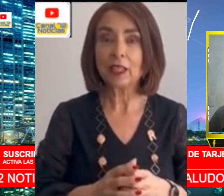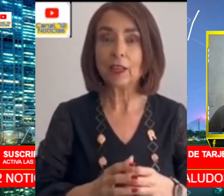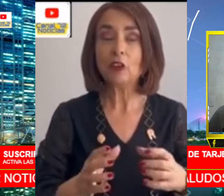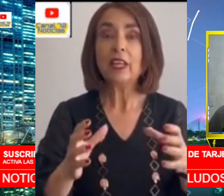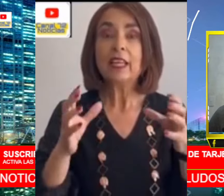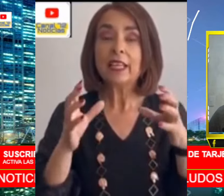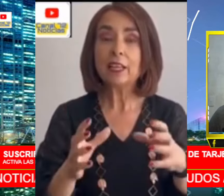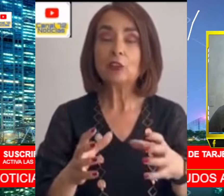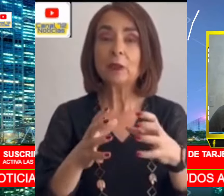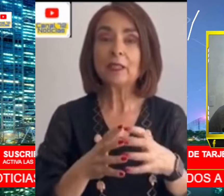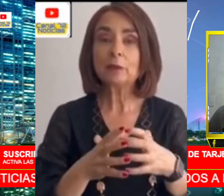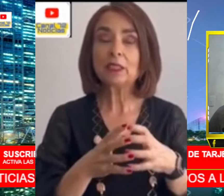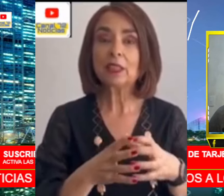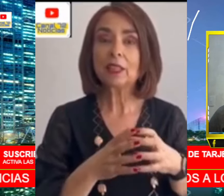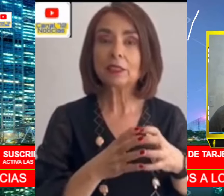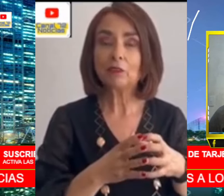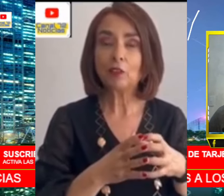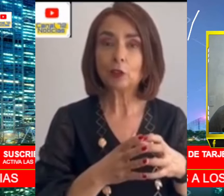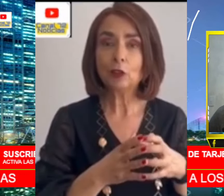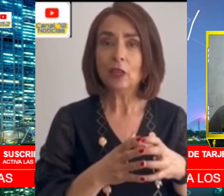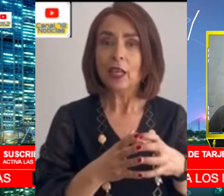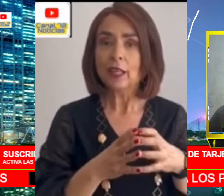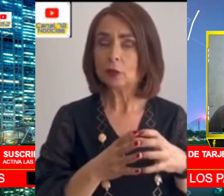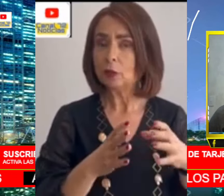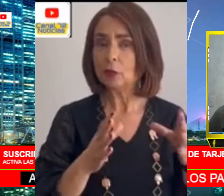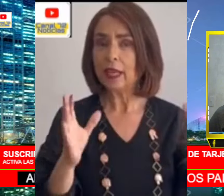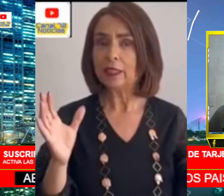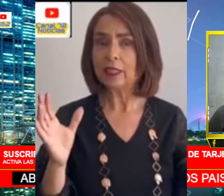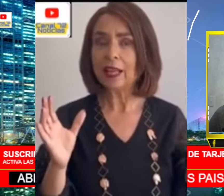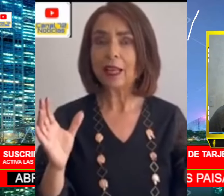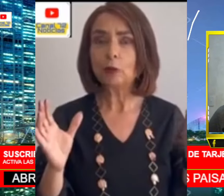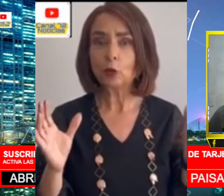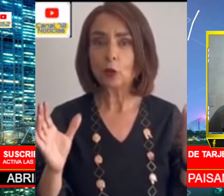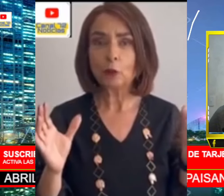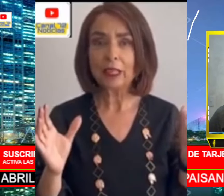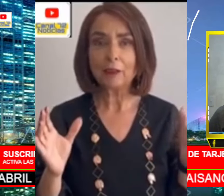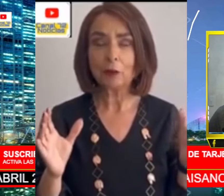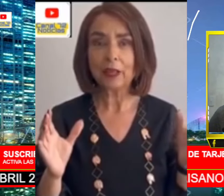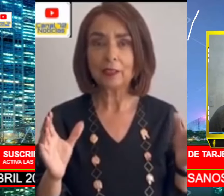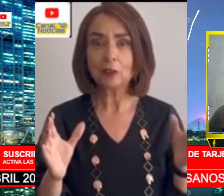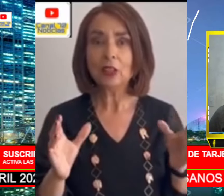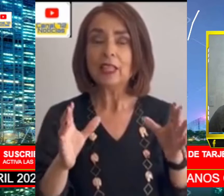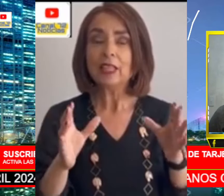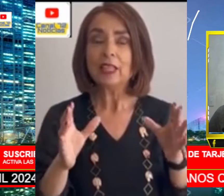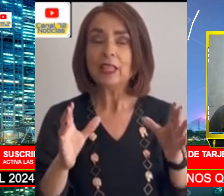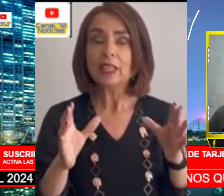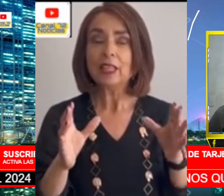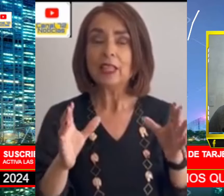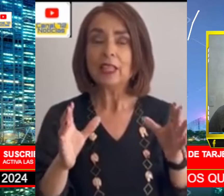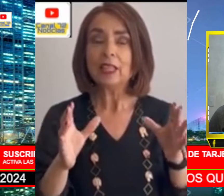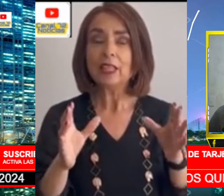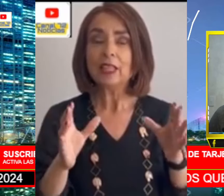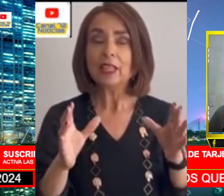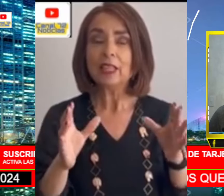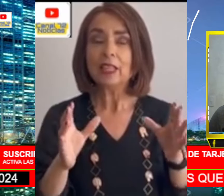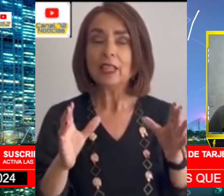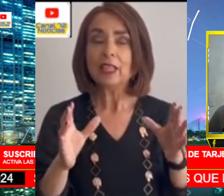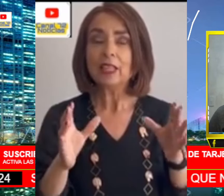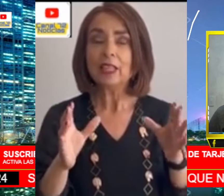mercado financiero mexicano, y que ellos van a administrar este fondo, es una entidad autónoma del gobierno.